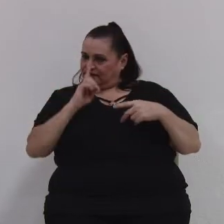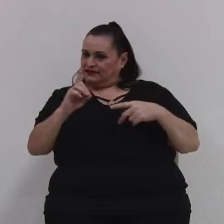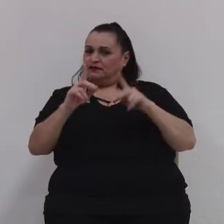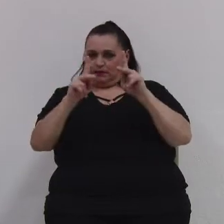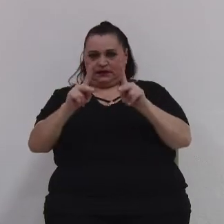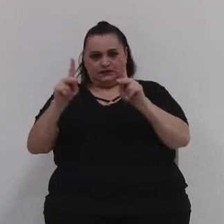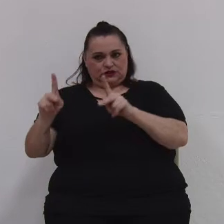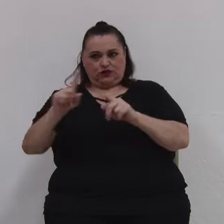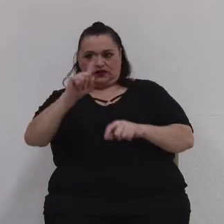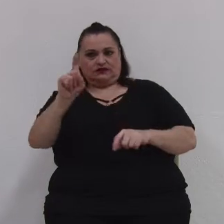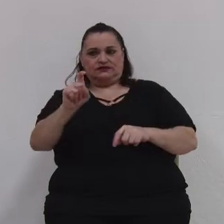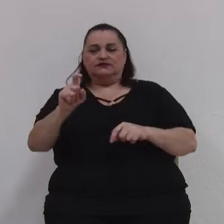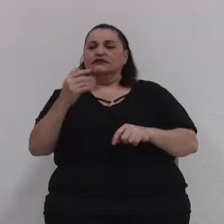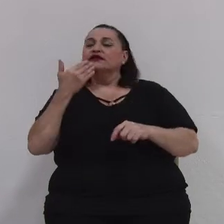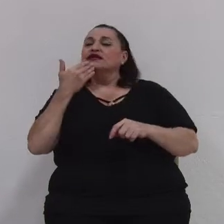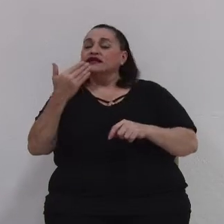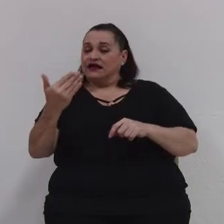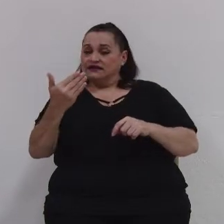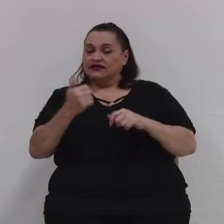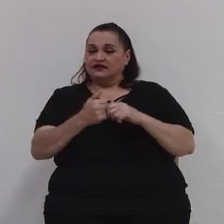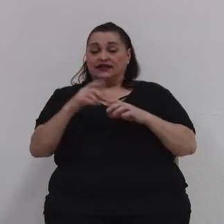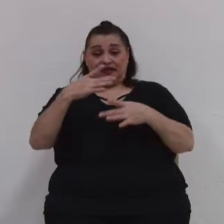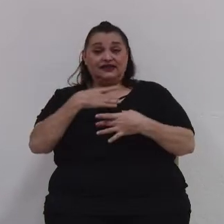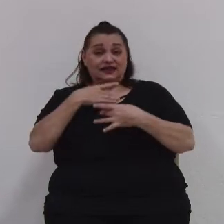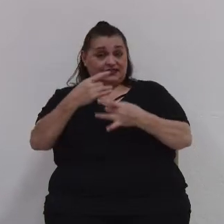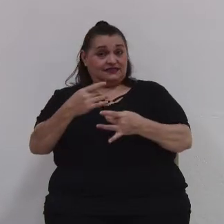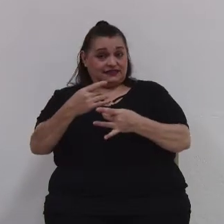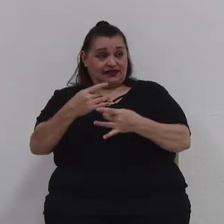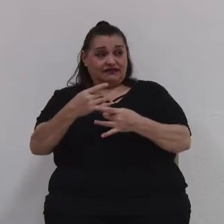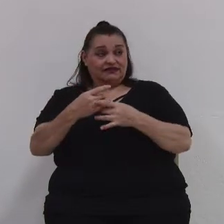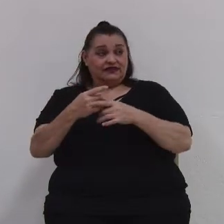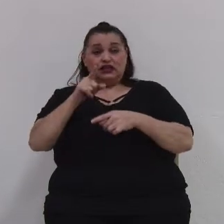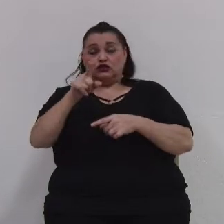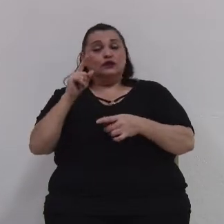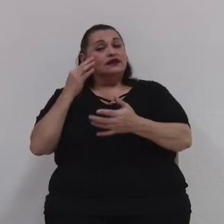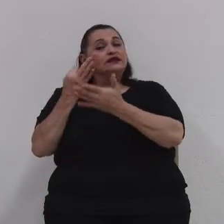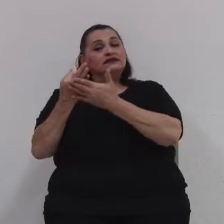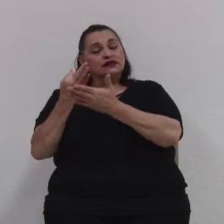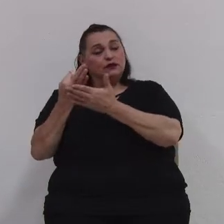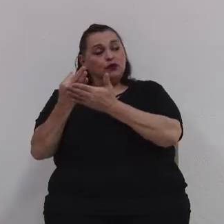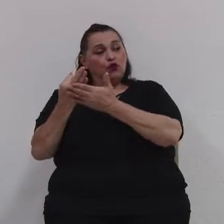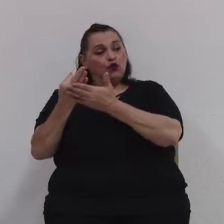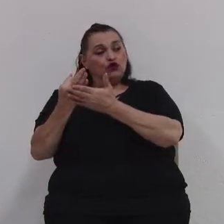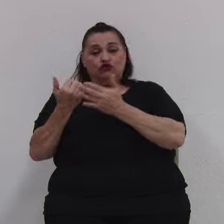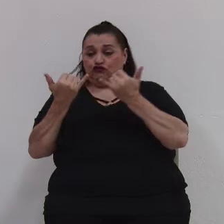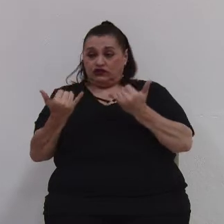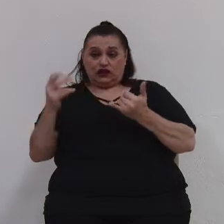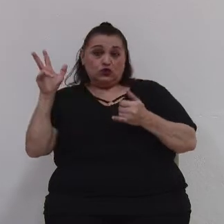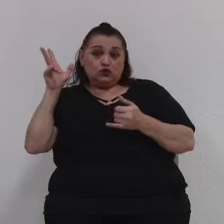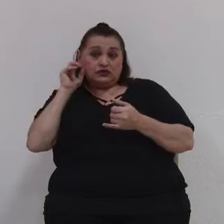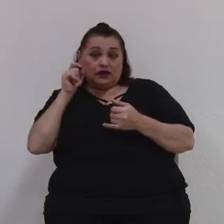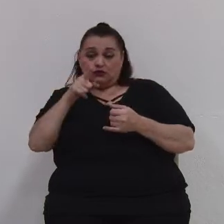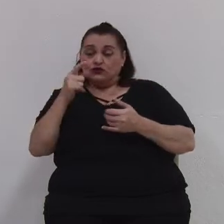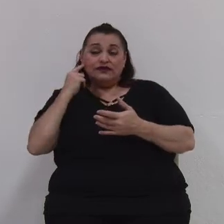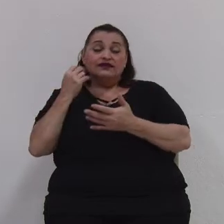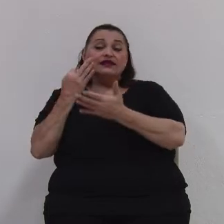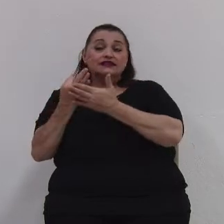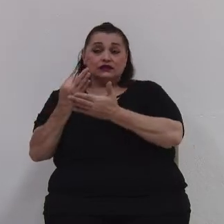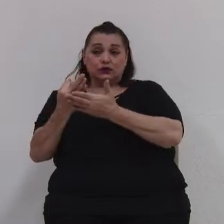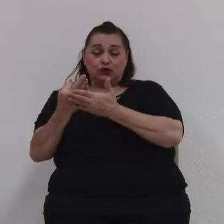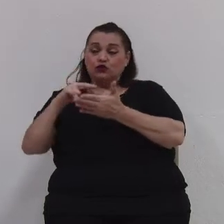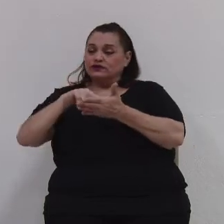personas? Gracias. Muy interesante el testimonio que recién escuchamos, porque es un testimonio sobre